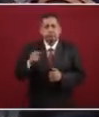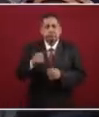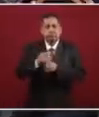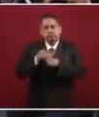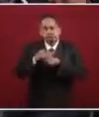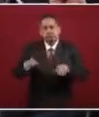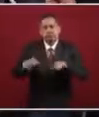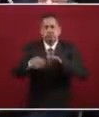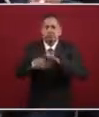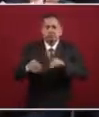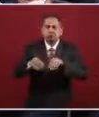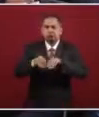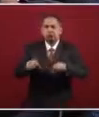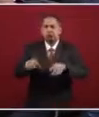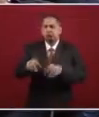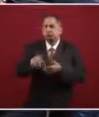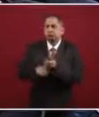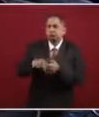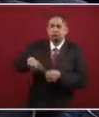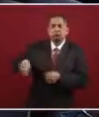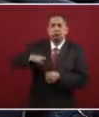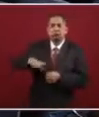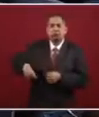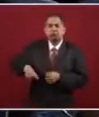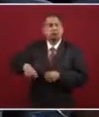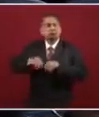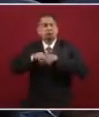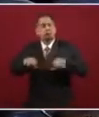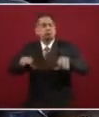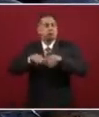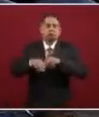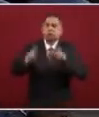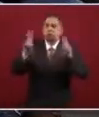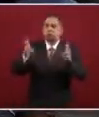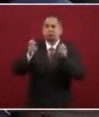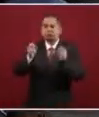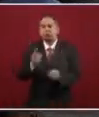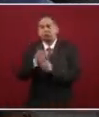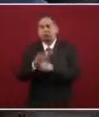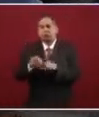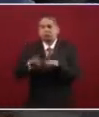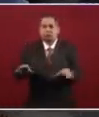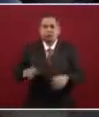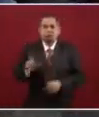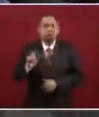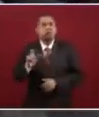cada cuándo informaban sobre el tema de seguridad.